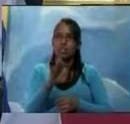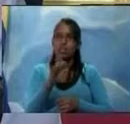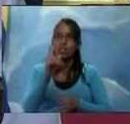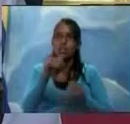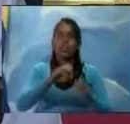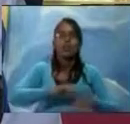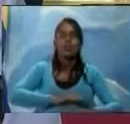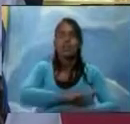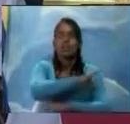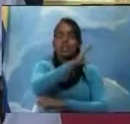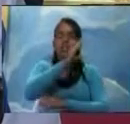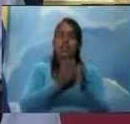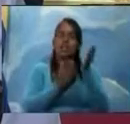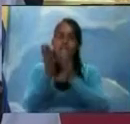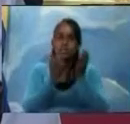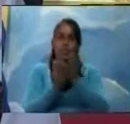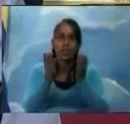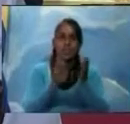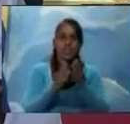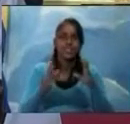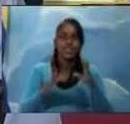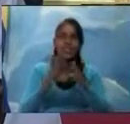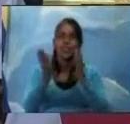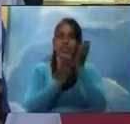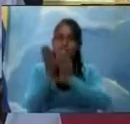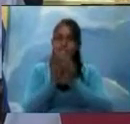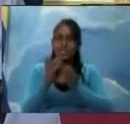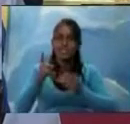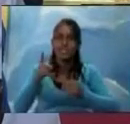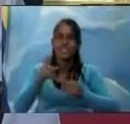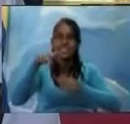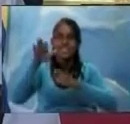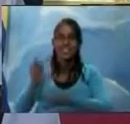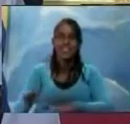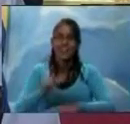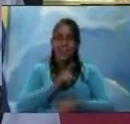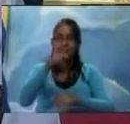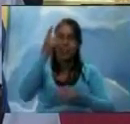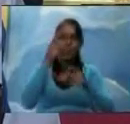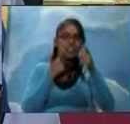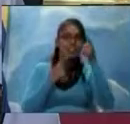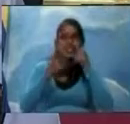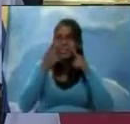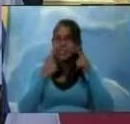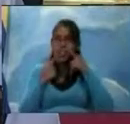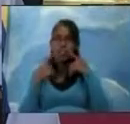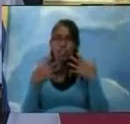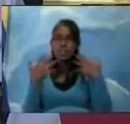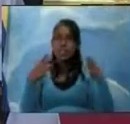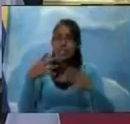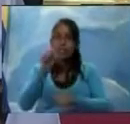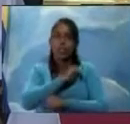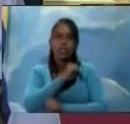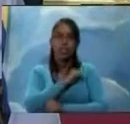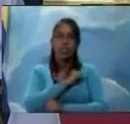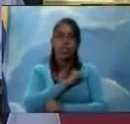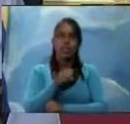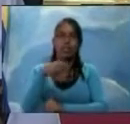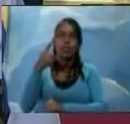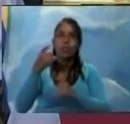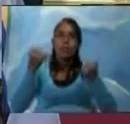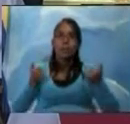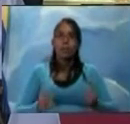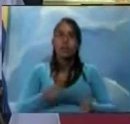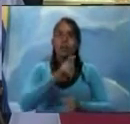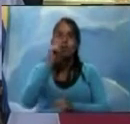el siervo inútil, echarle en las tinieblas de afuera. Allí será el llanto y el crujir de dientes. Cuando el Hijo del